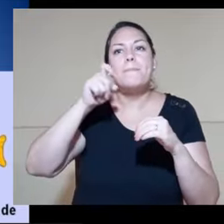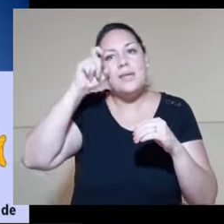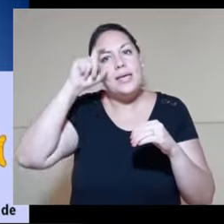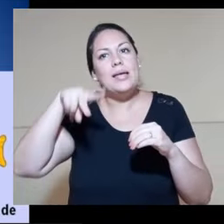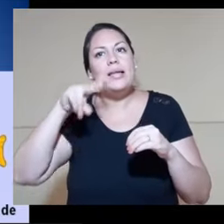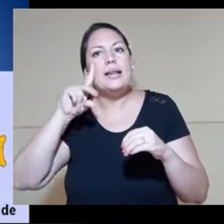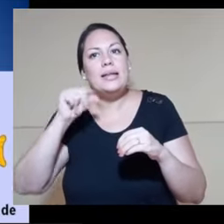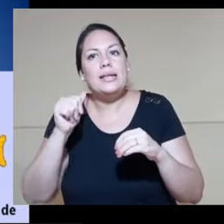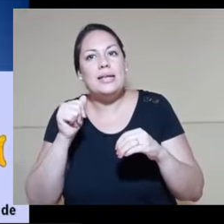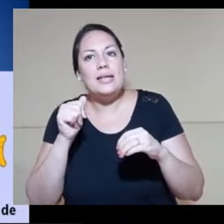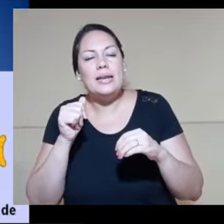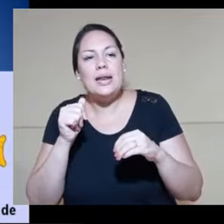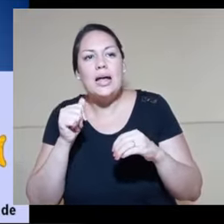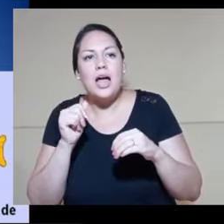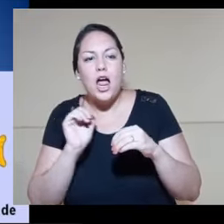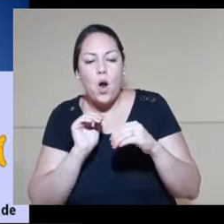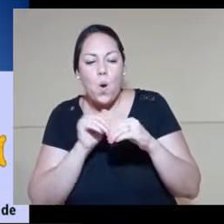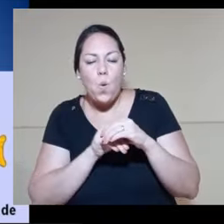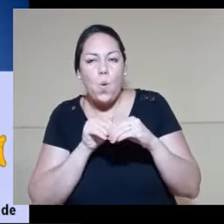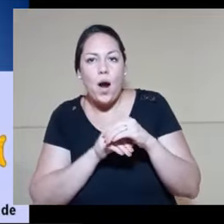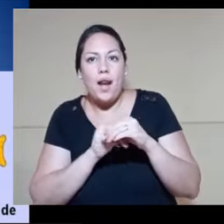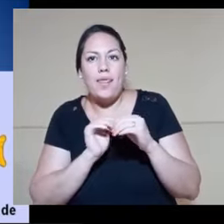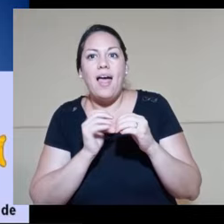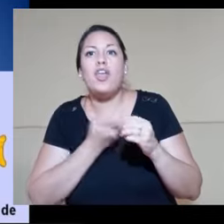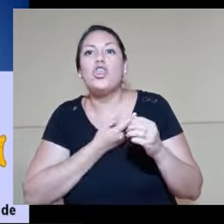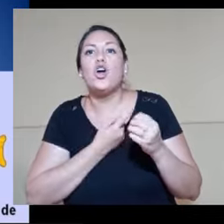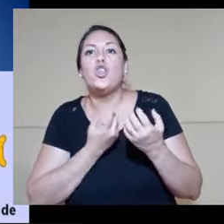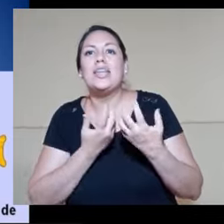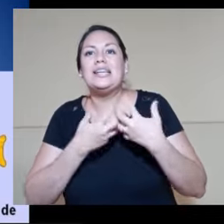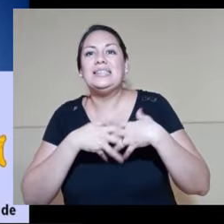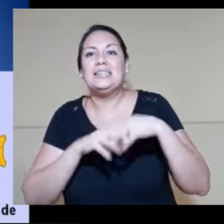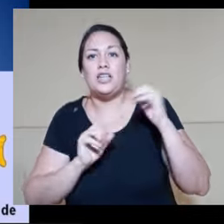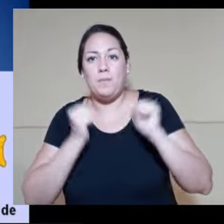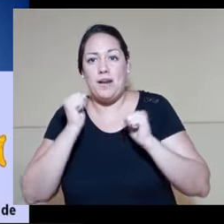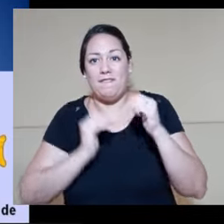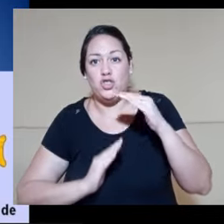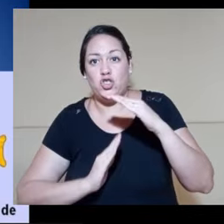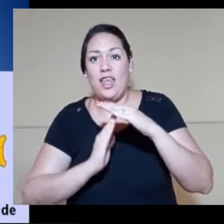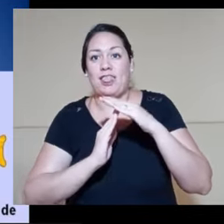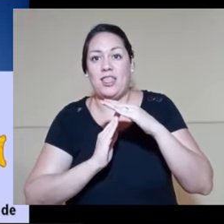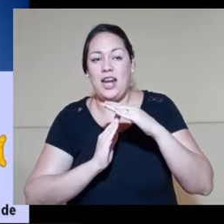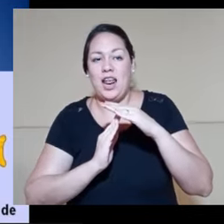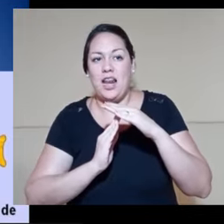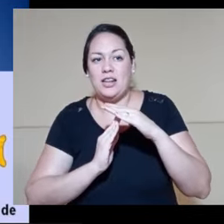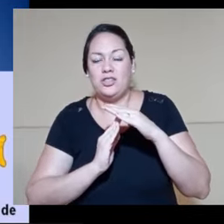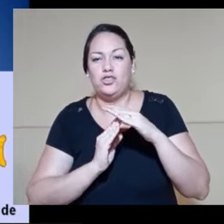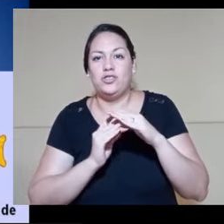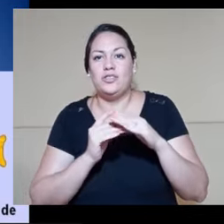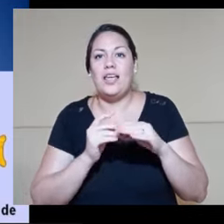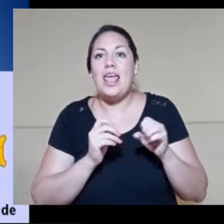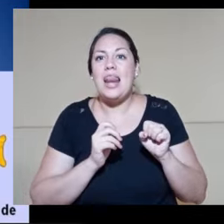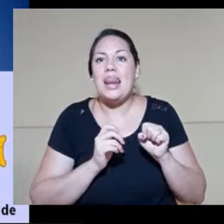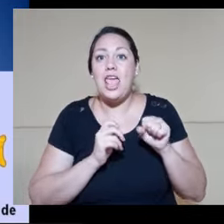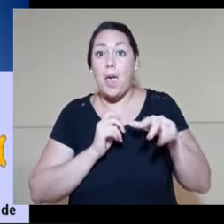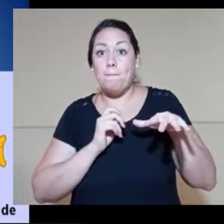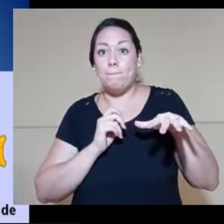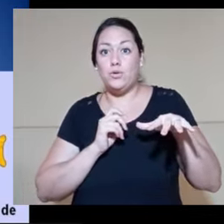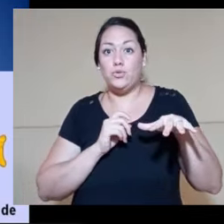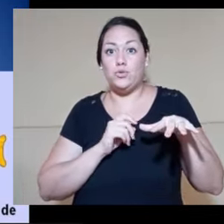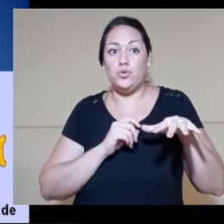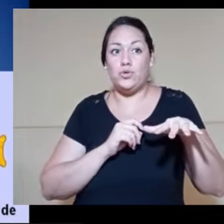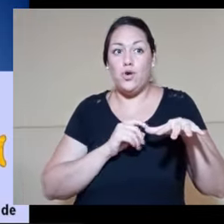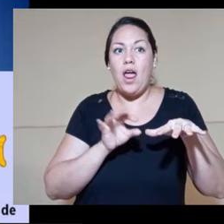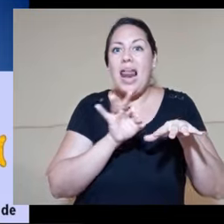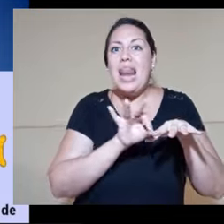axón, que la forma la célula de Schwann en el nervio periférico, el oligodendrocito en el sistema nervioso central, hace